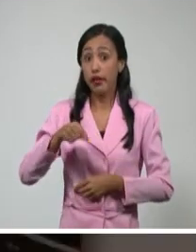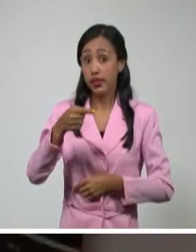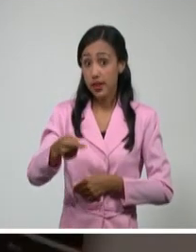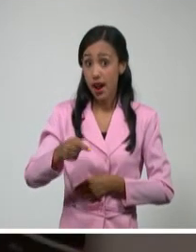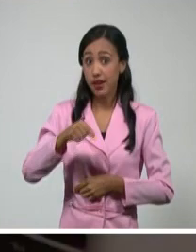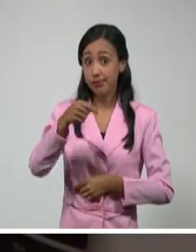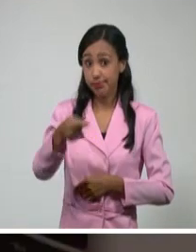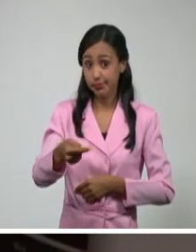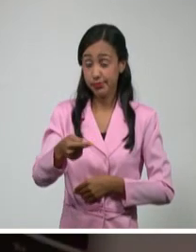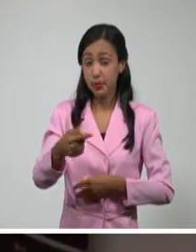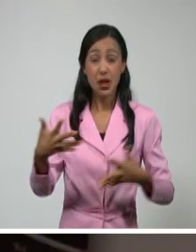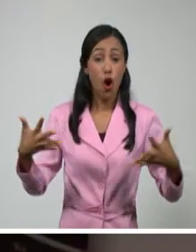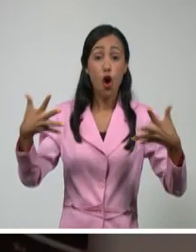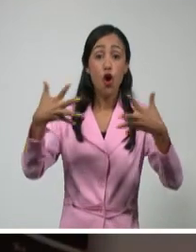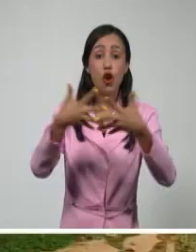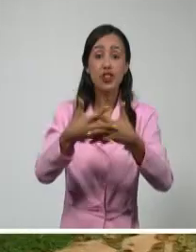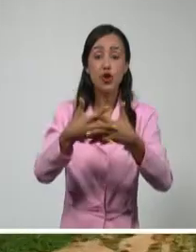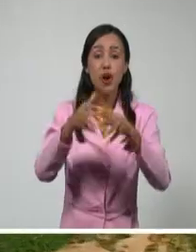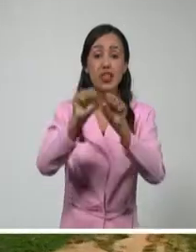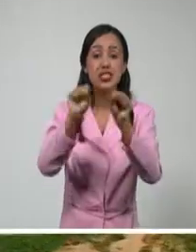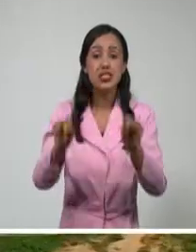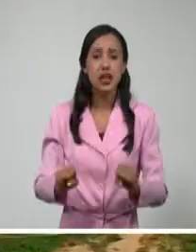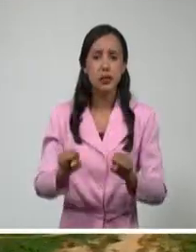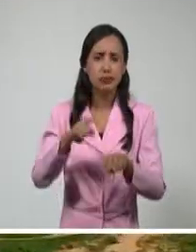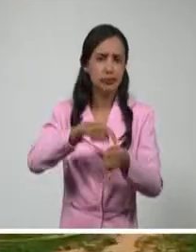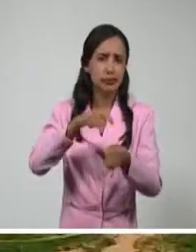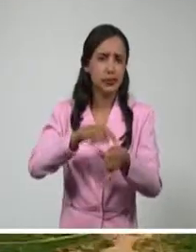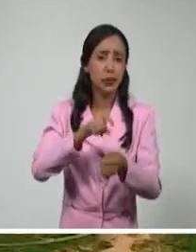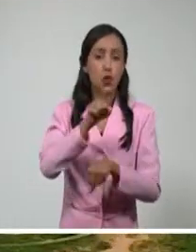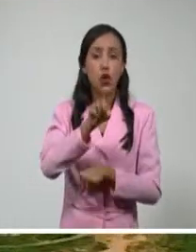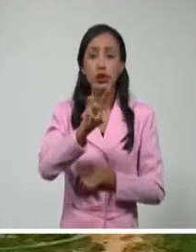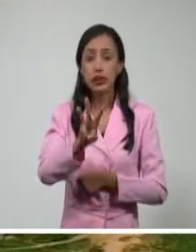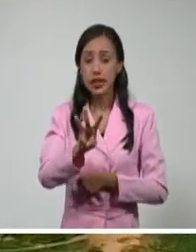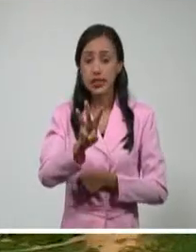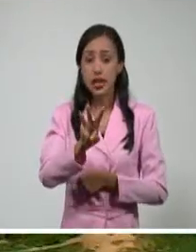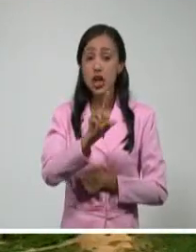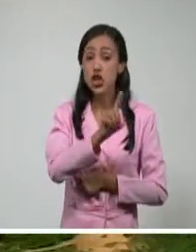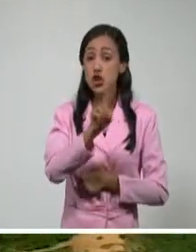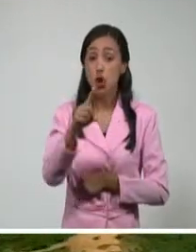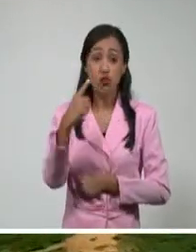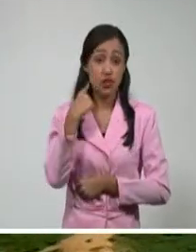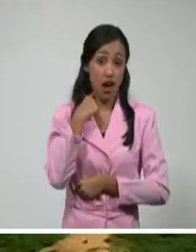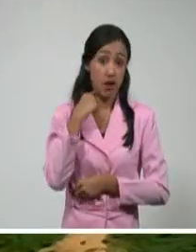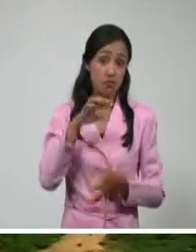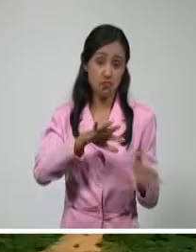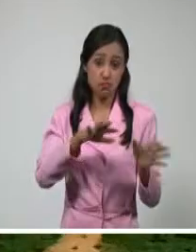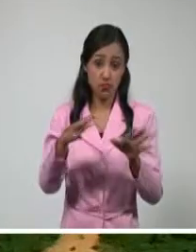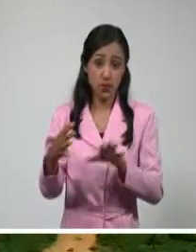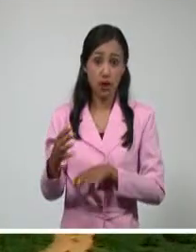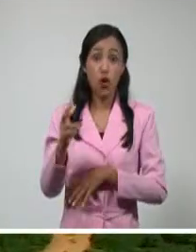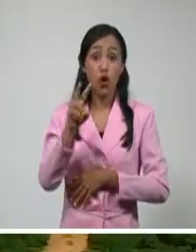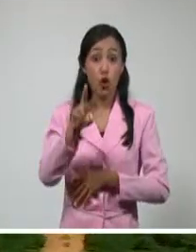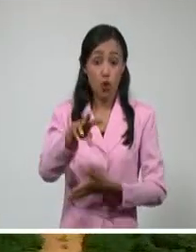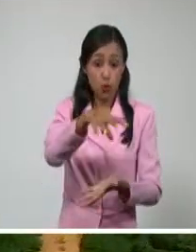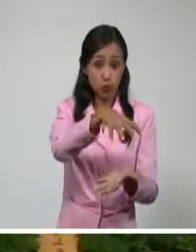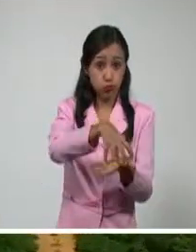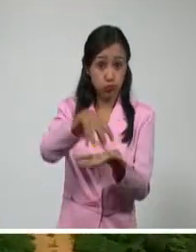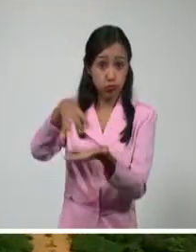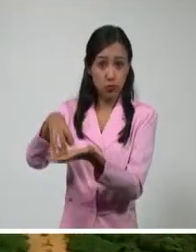sistema hace 13 y 11 años respectivamente los dos parques han entregado más